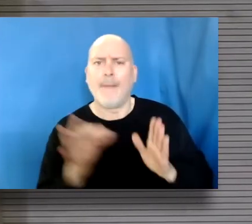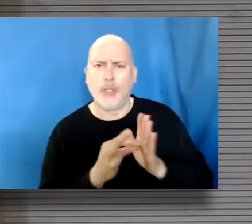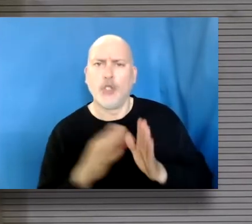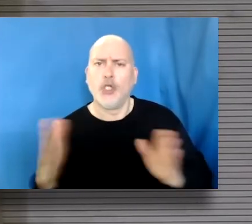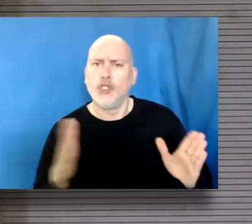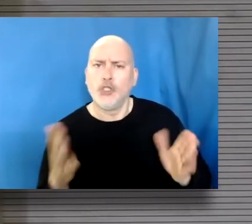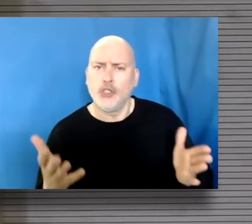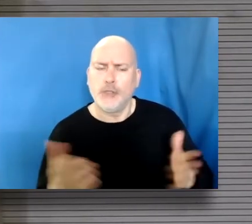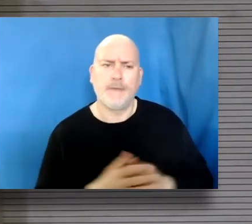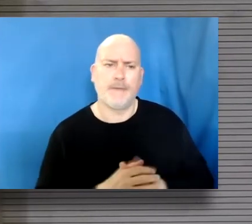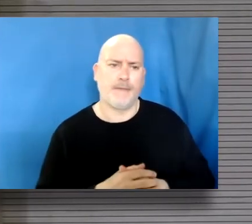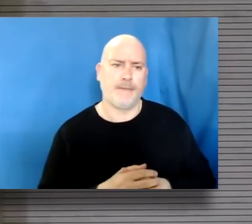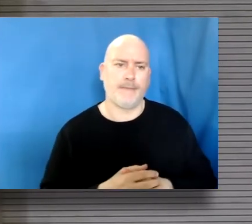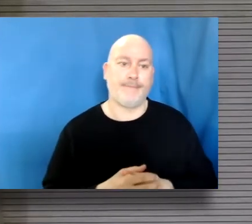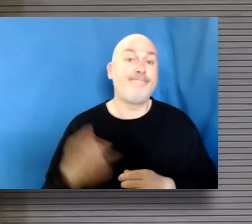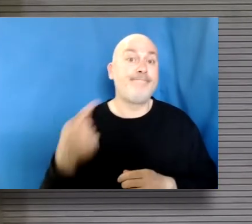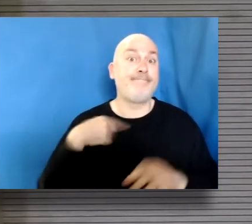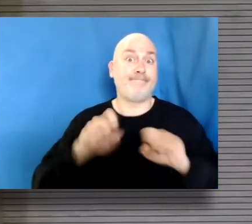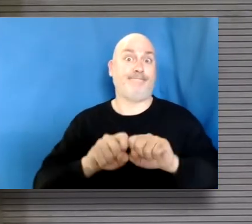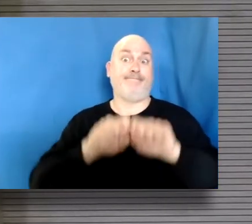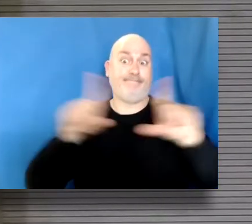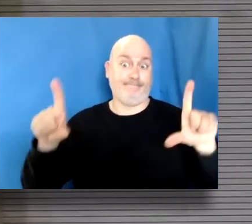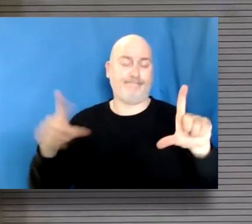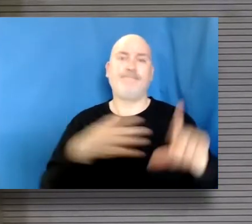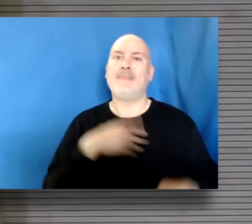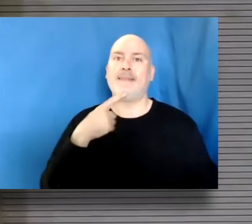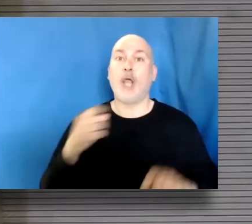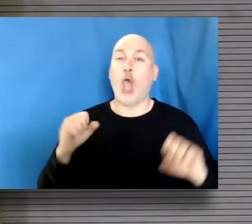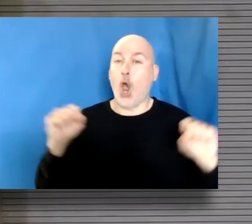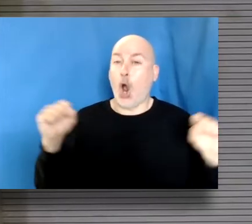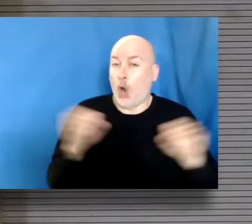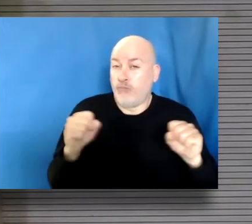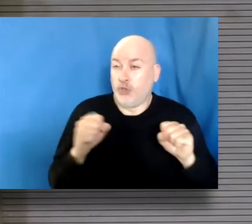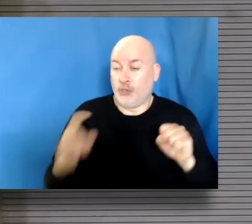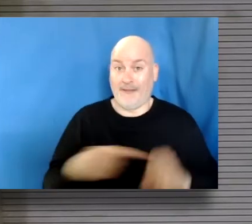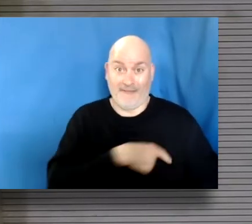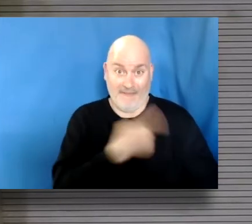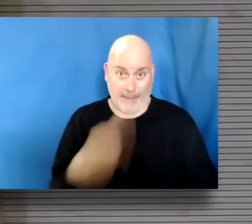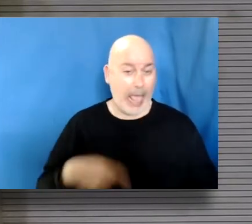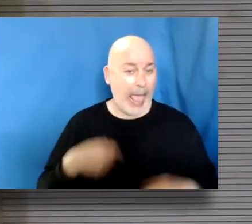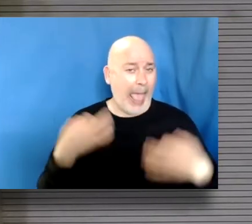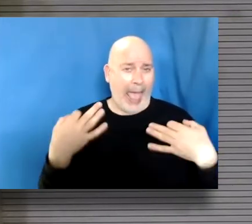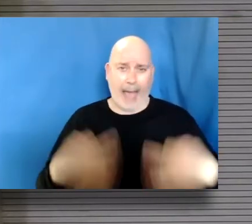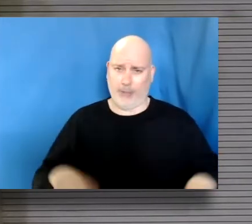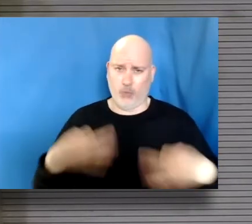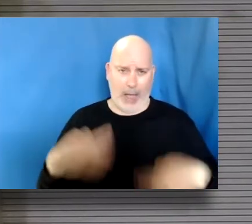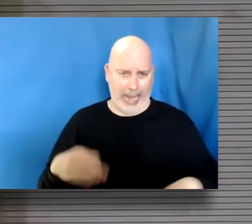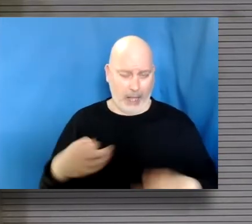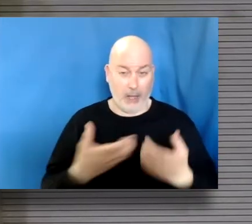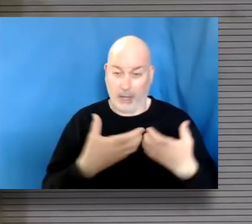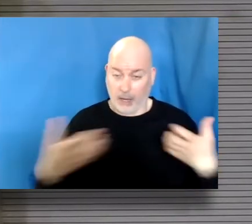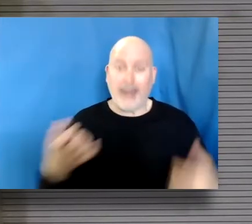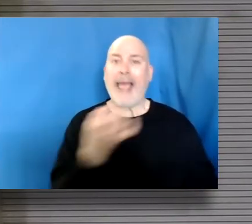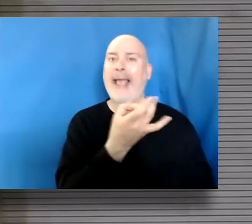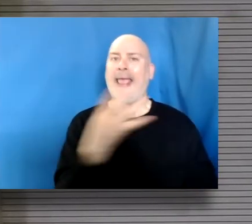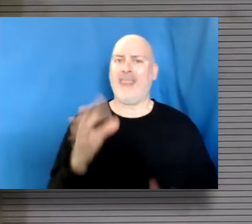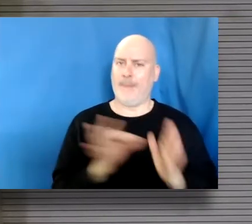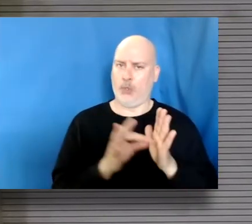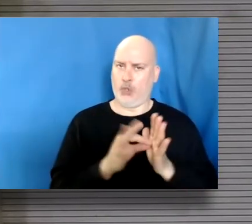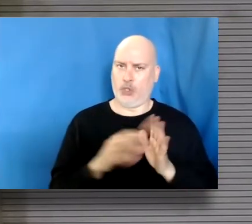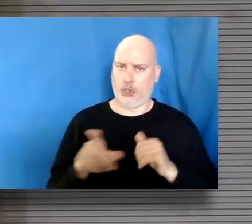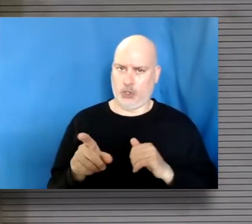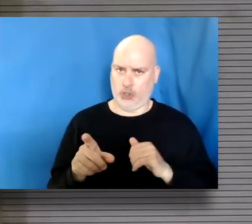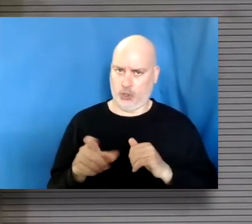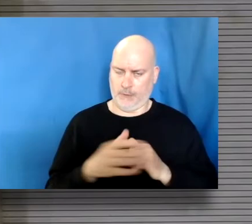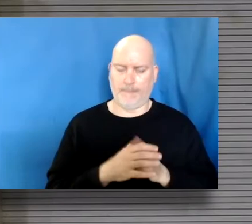lo que reflejábamos en las diapositivas es que una convulsión febril habitual dura 15 minutos.